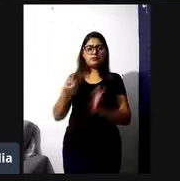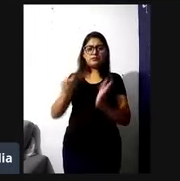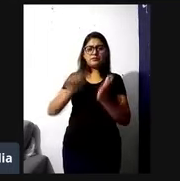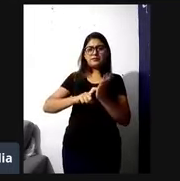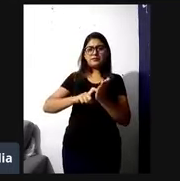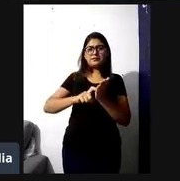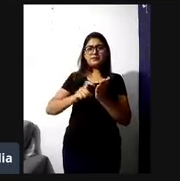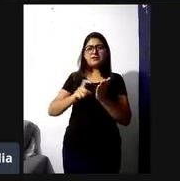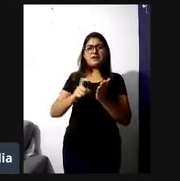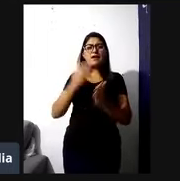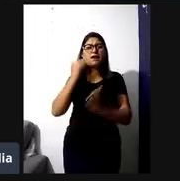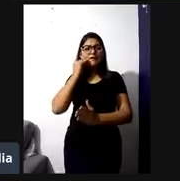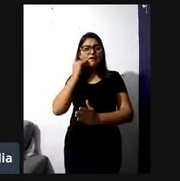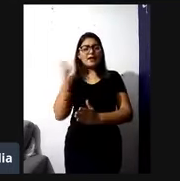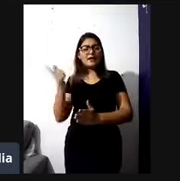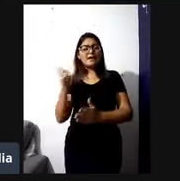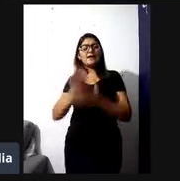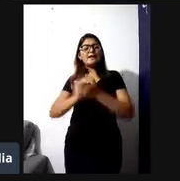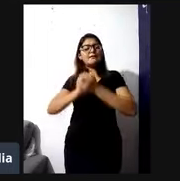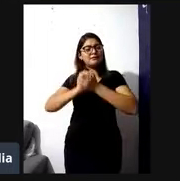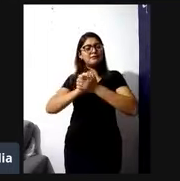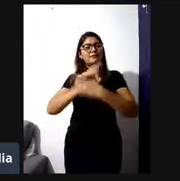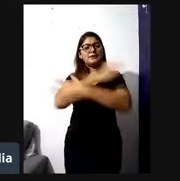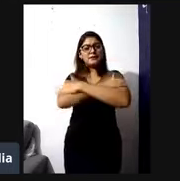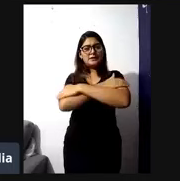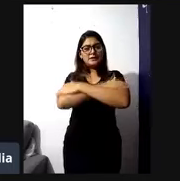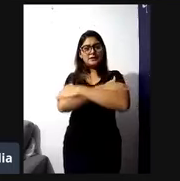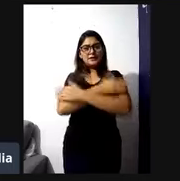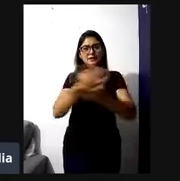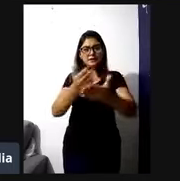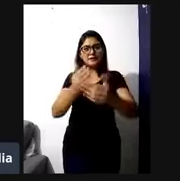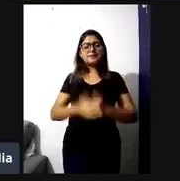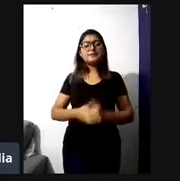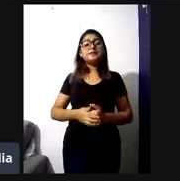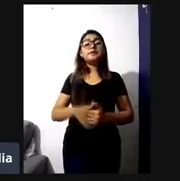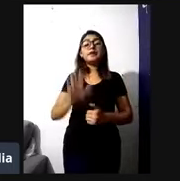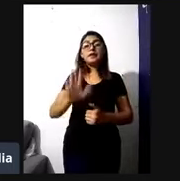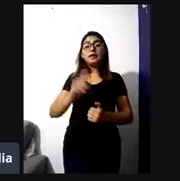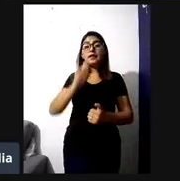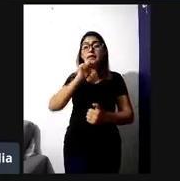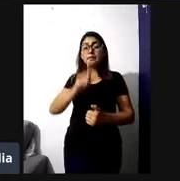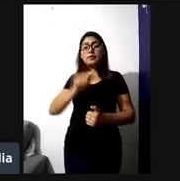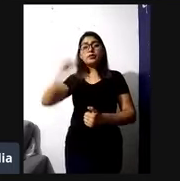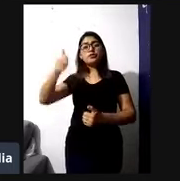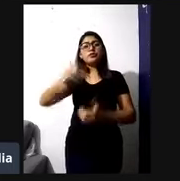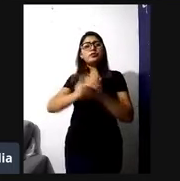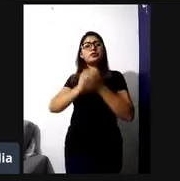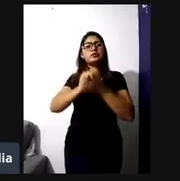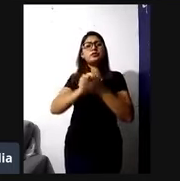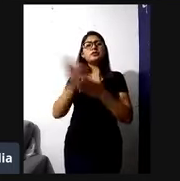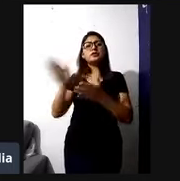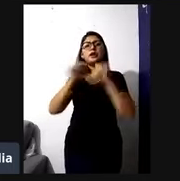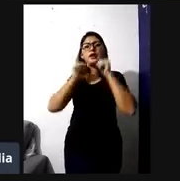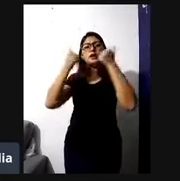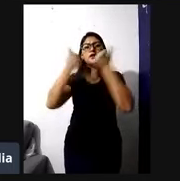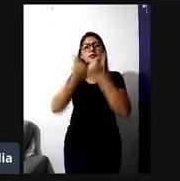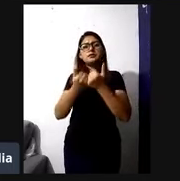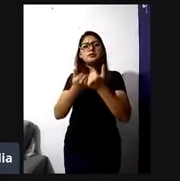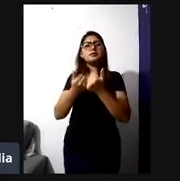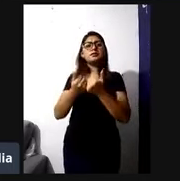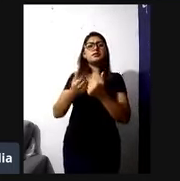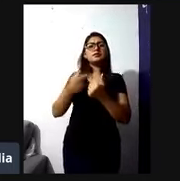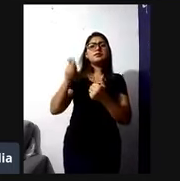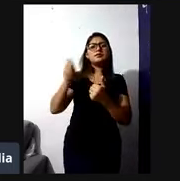manda muchos saludos y muchas felicidades. Muchas gracias. Asimismo, bueno, pues la saludan de asociaciones como